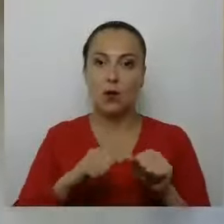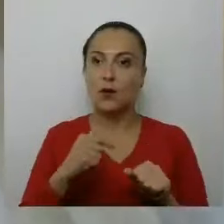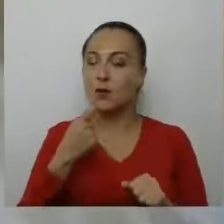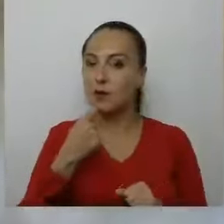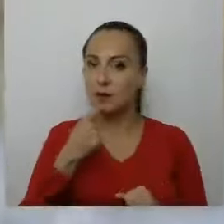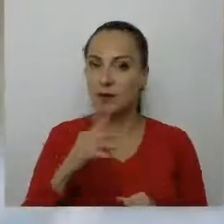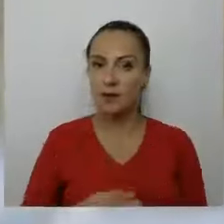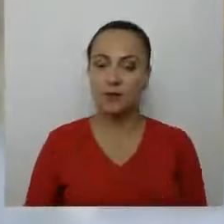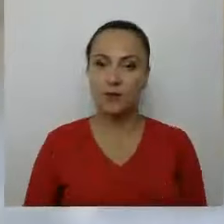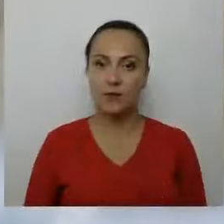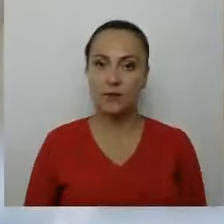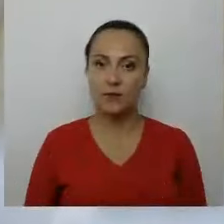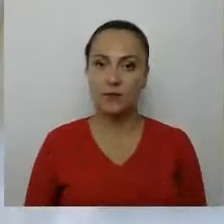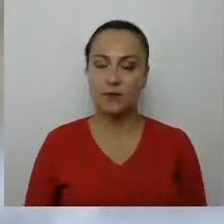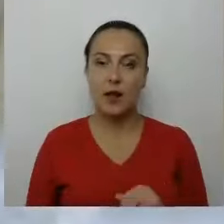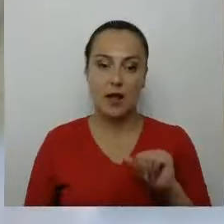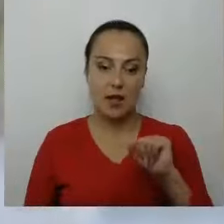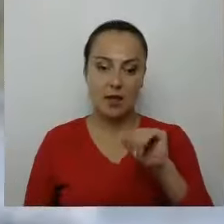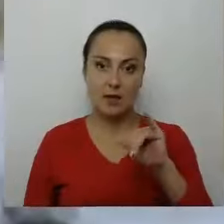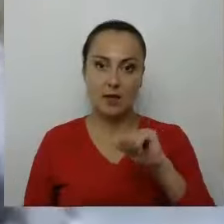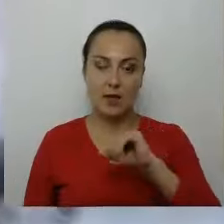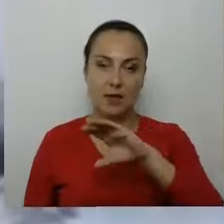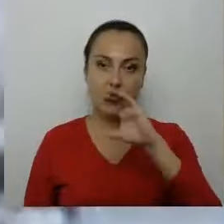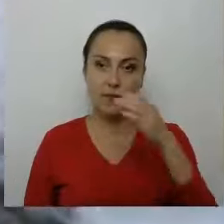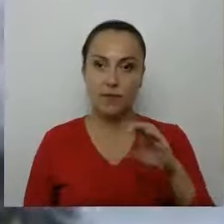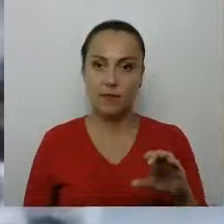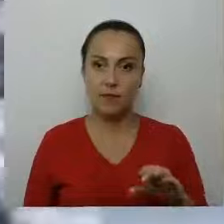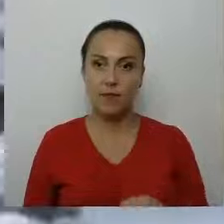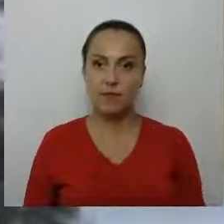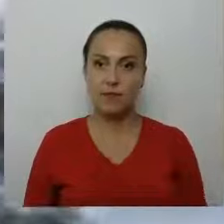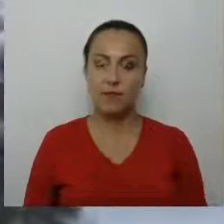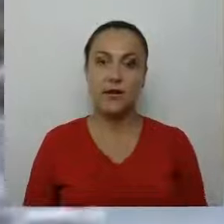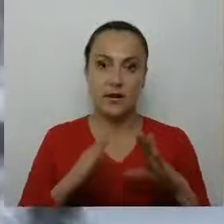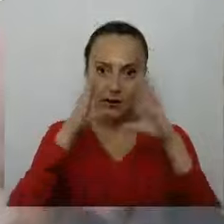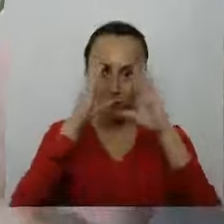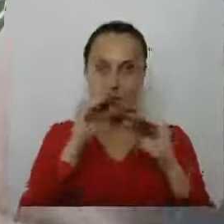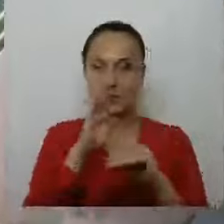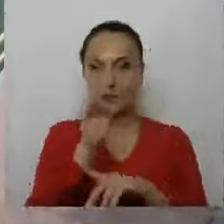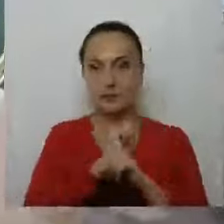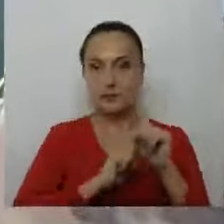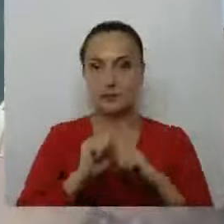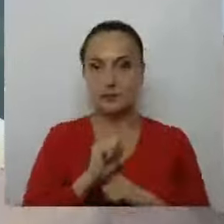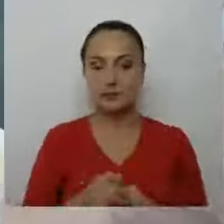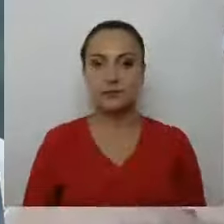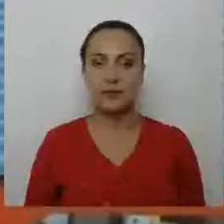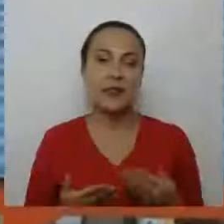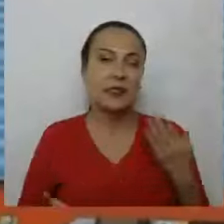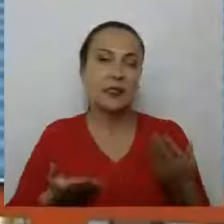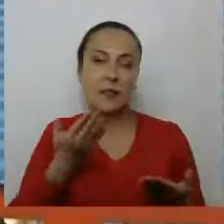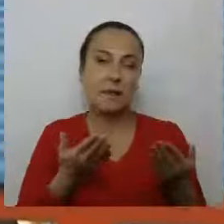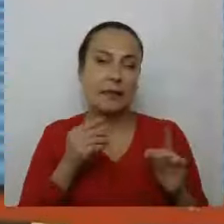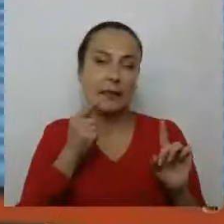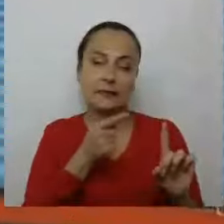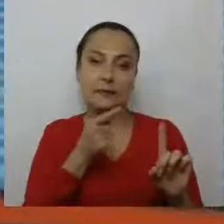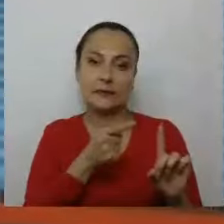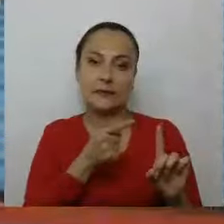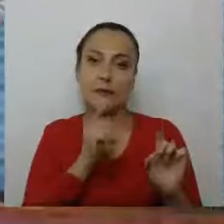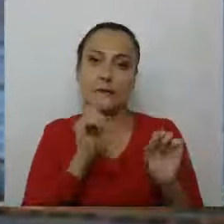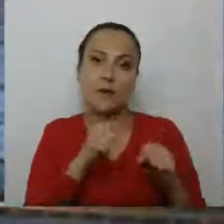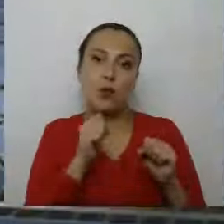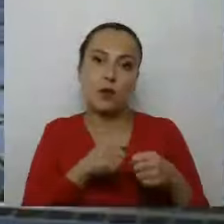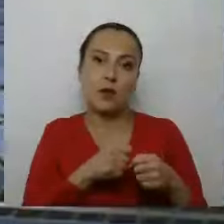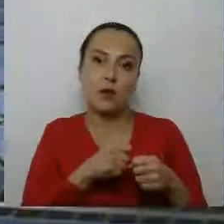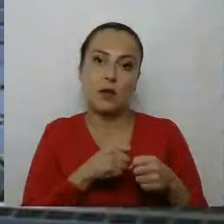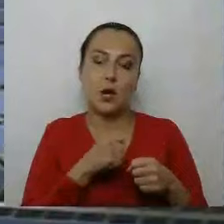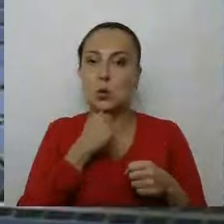que Acueductos y Alcantarillados informa de esta situación. Tal vez esa podría ser, tal vez no sabemos,